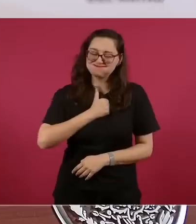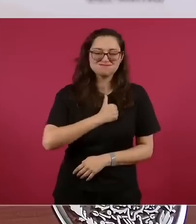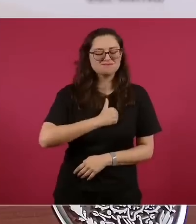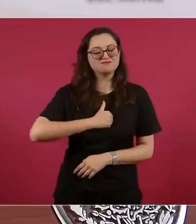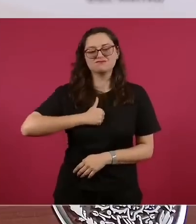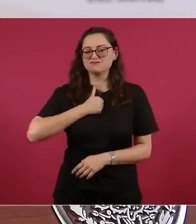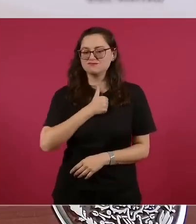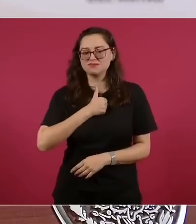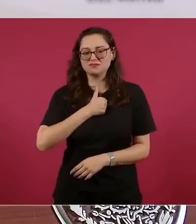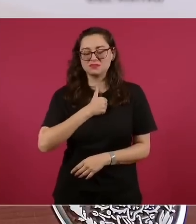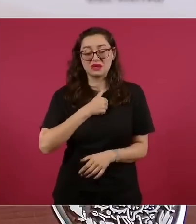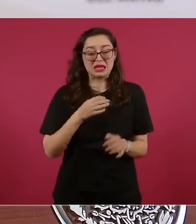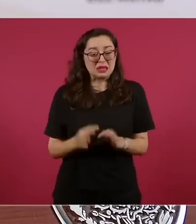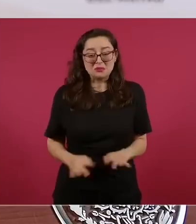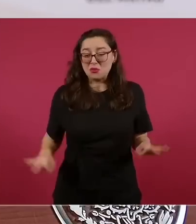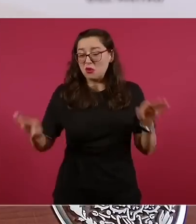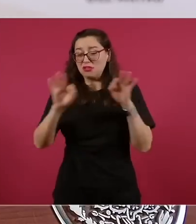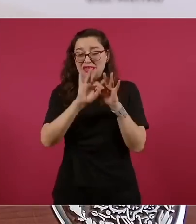dónde están.